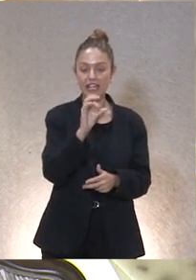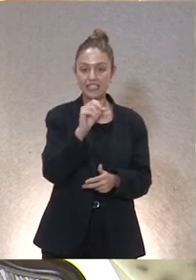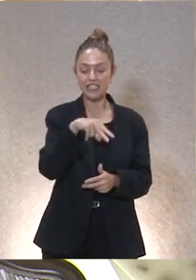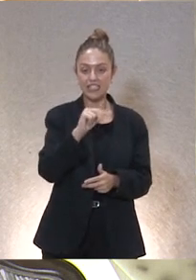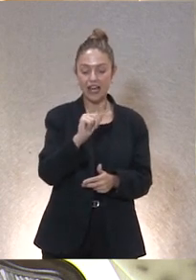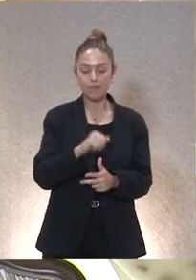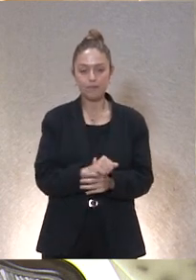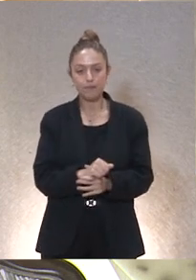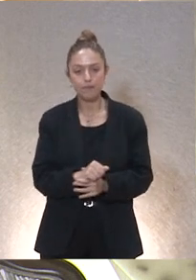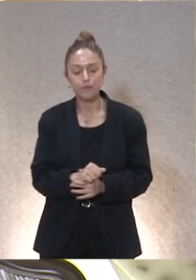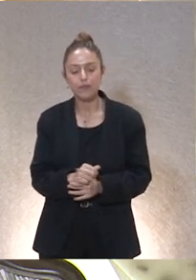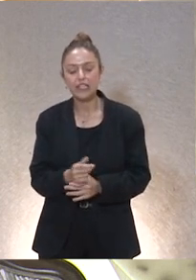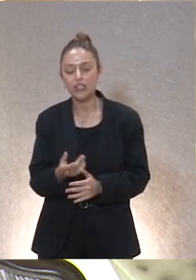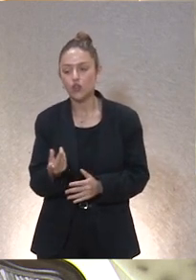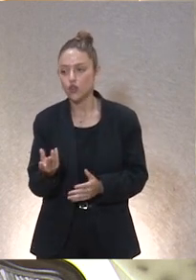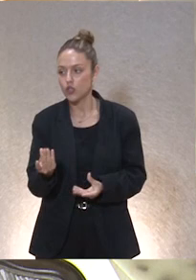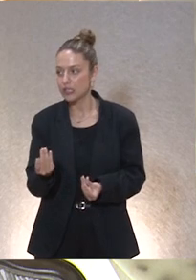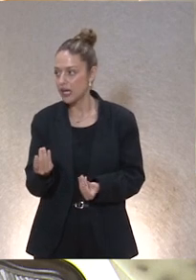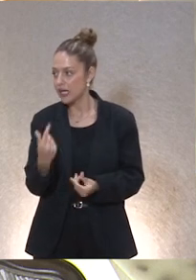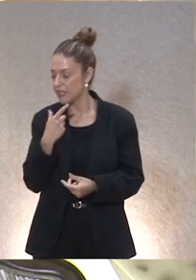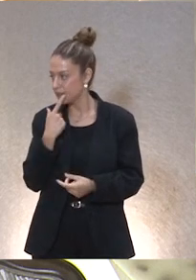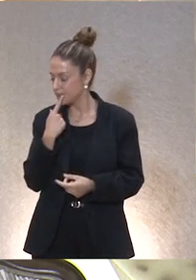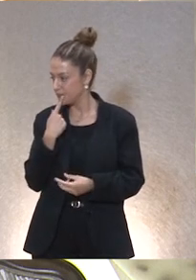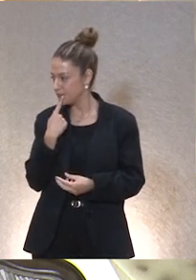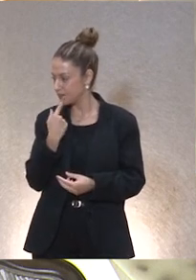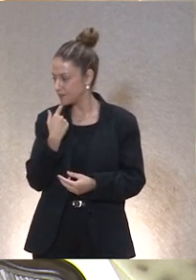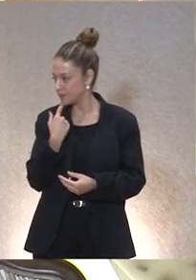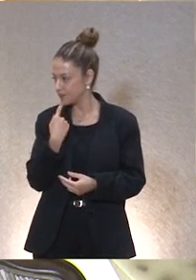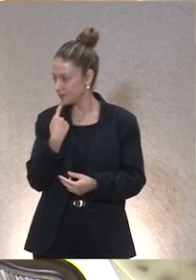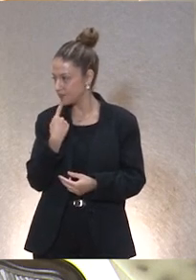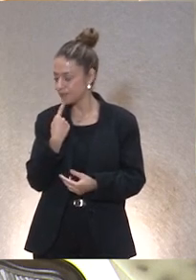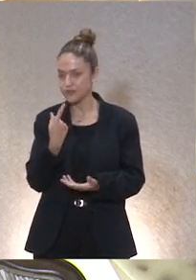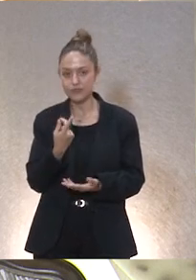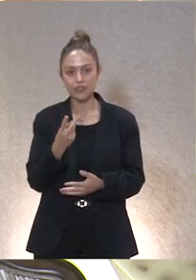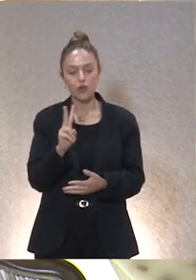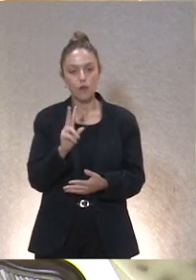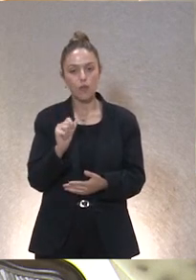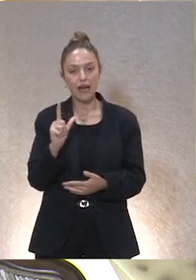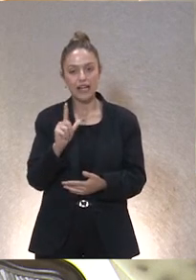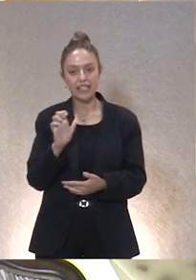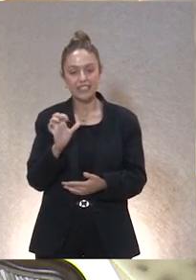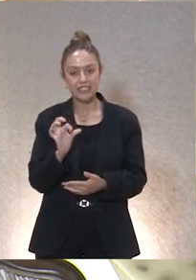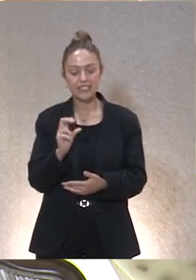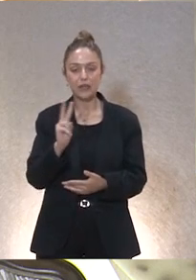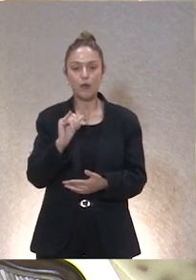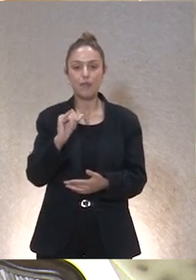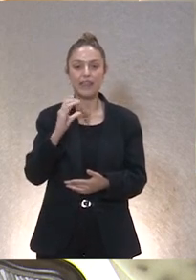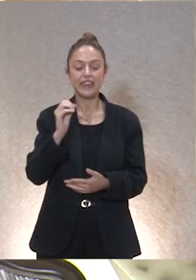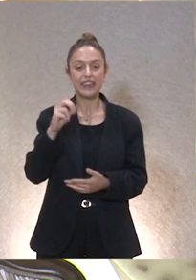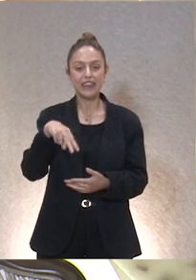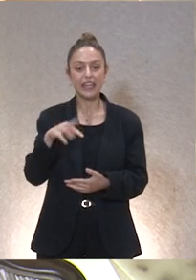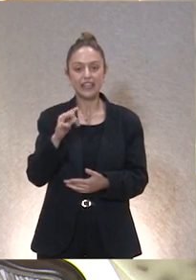y con Ah con con vallés con con